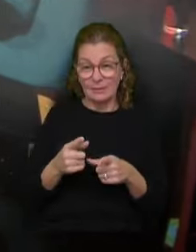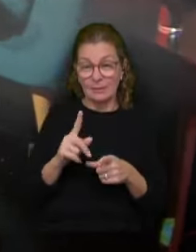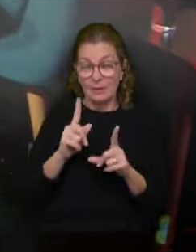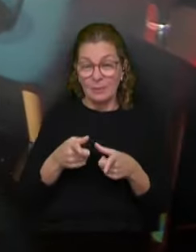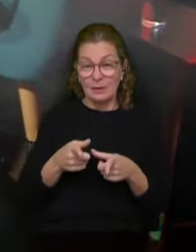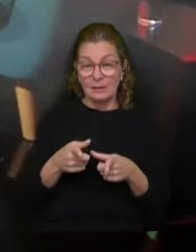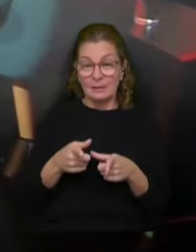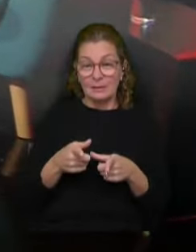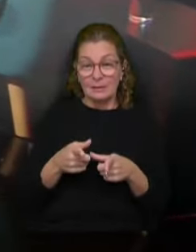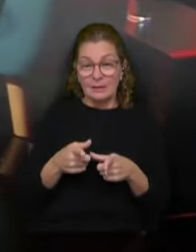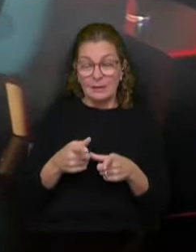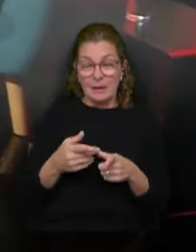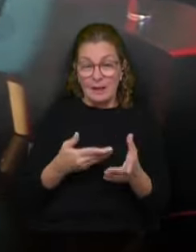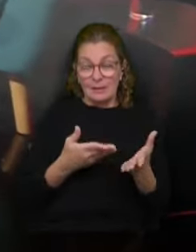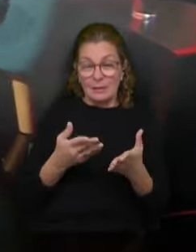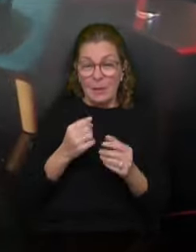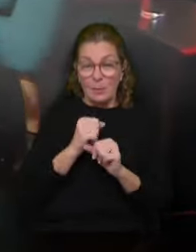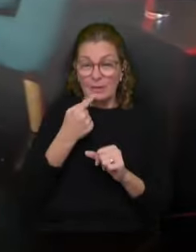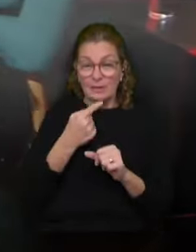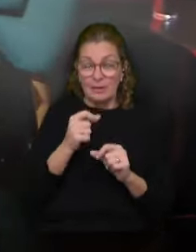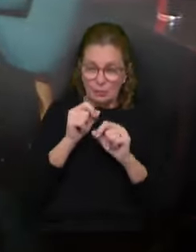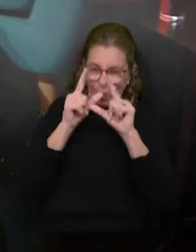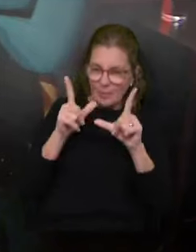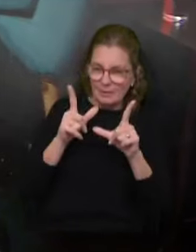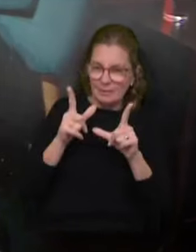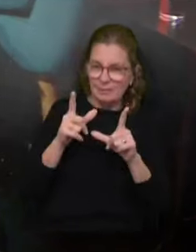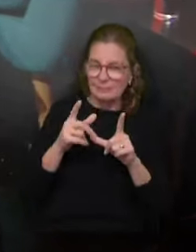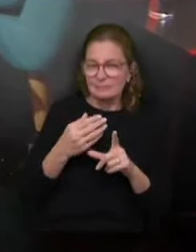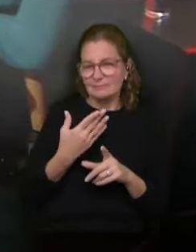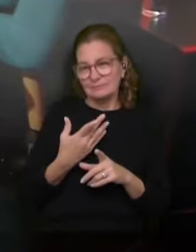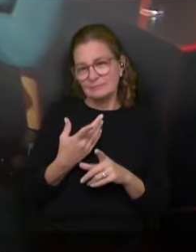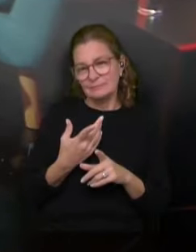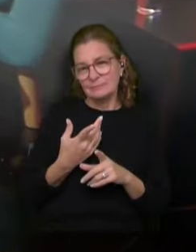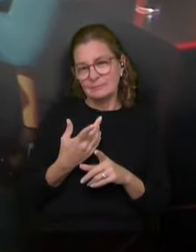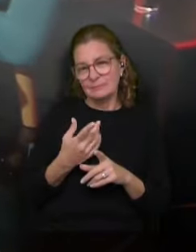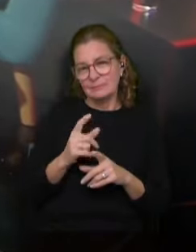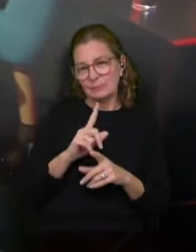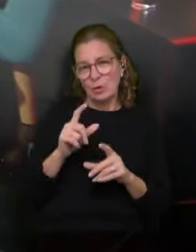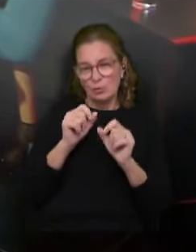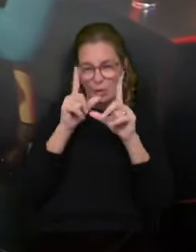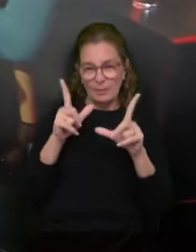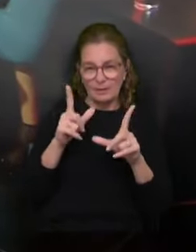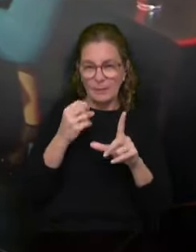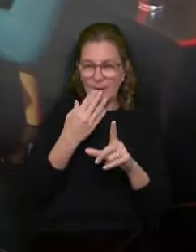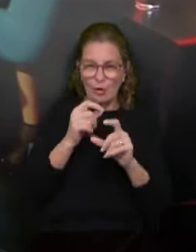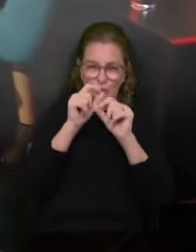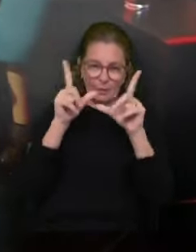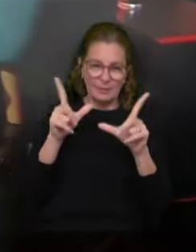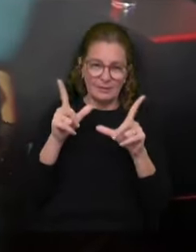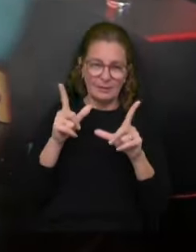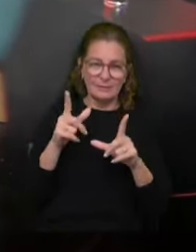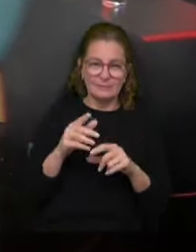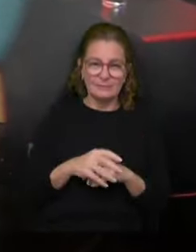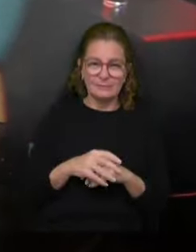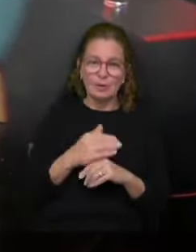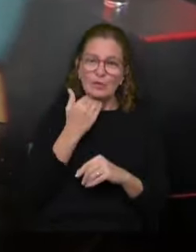también, arriba del escenario. ¿Se pueden decir o no? Son surprise. Y bueno... No, creo que surprise. ¿Mejor sorpresa? Sí. Muy bueno. Yo,